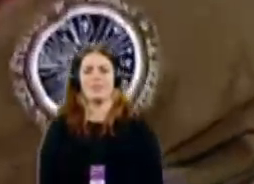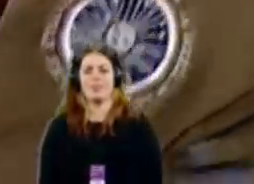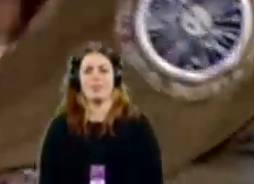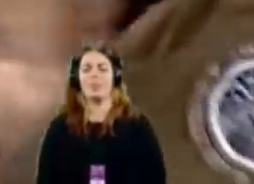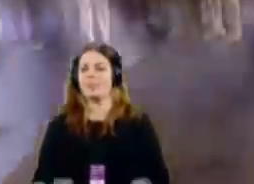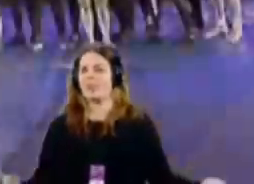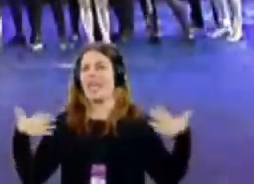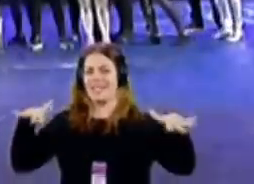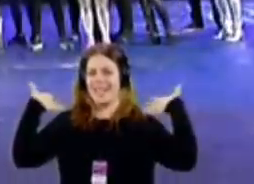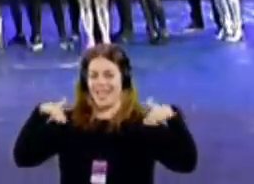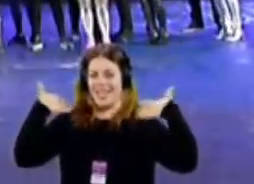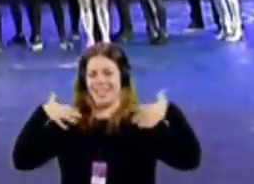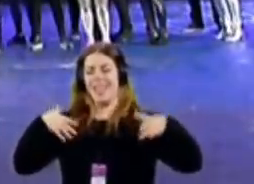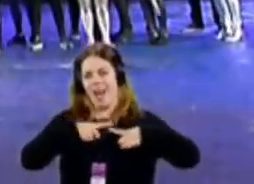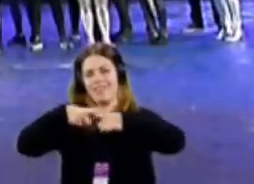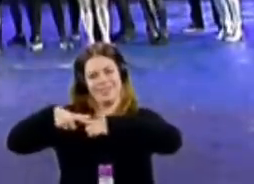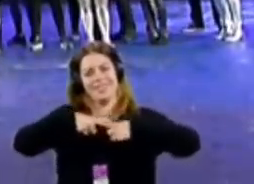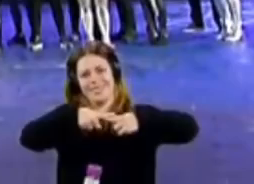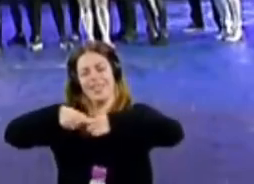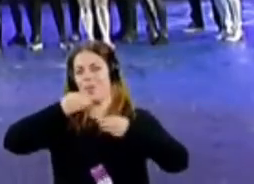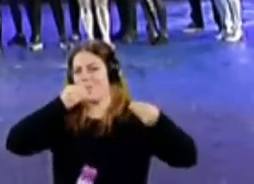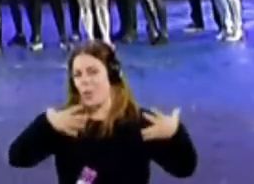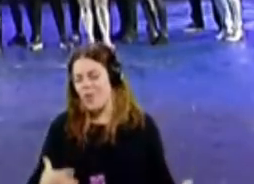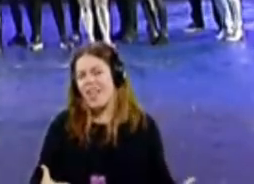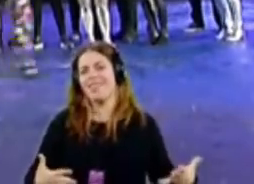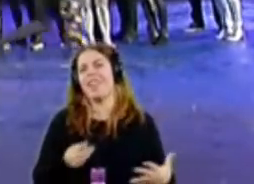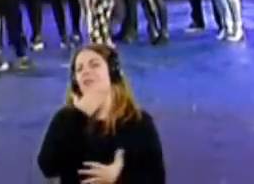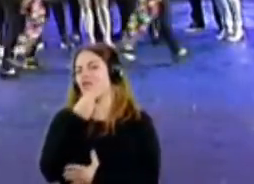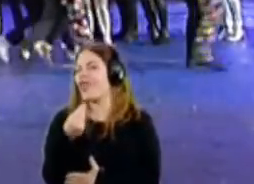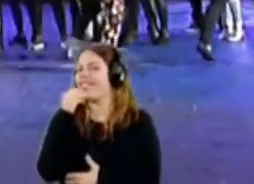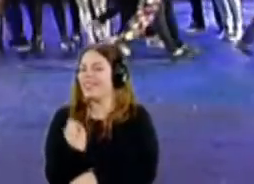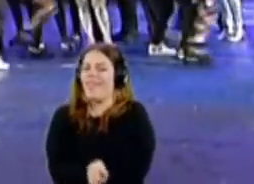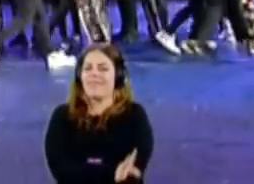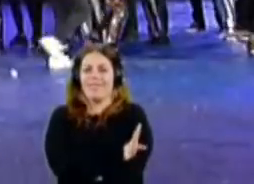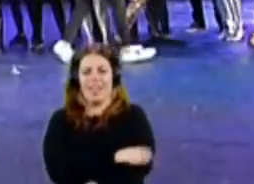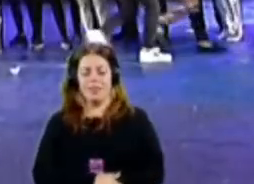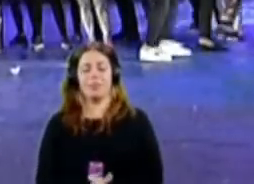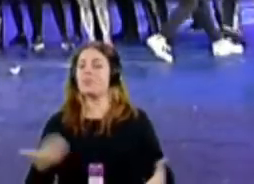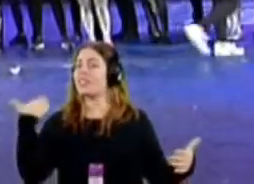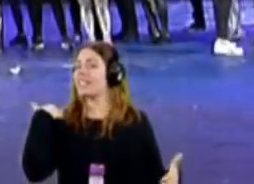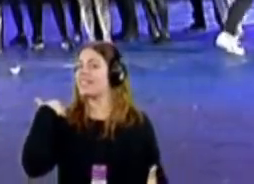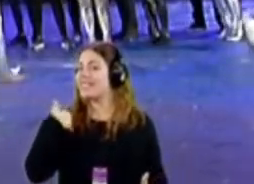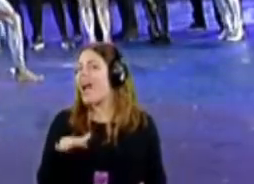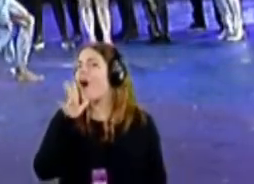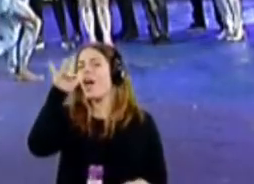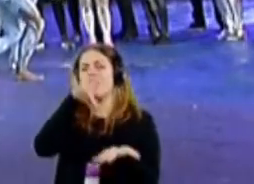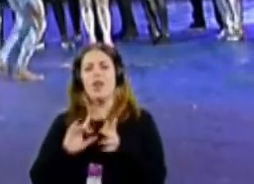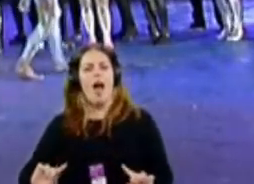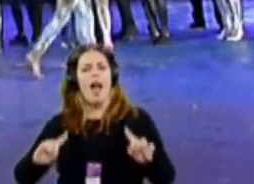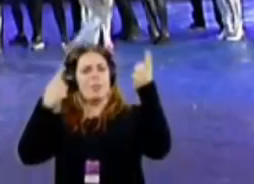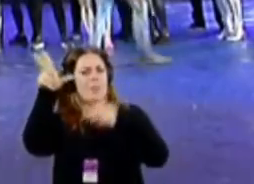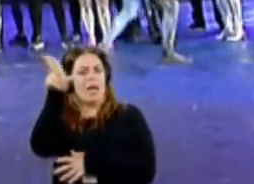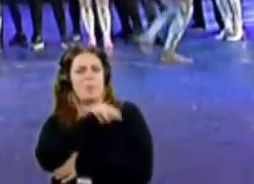Es alegría compartida. Qué bonita esa emoción. Ahí y vamos ahora ya. El primer premio